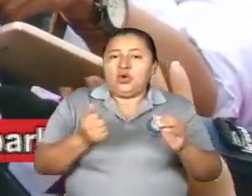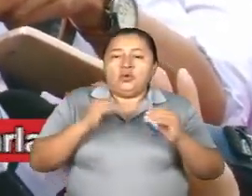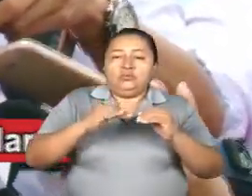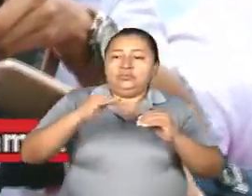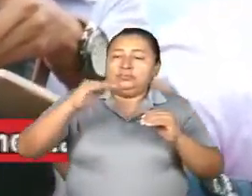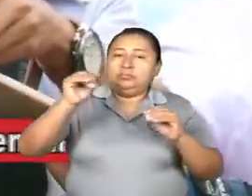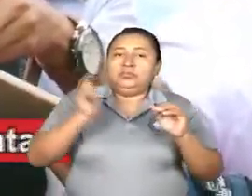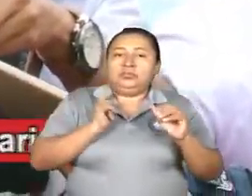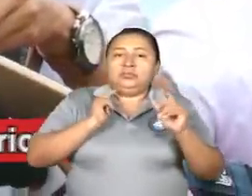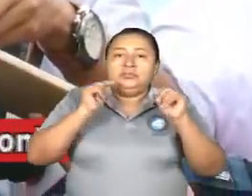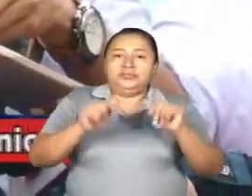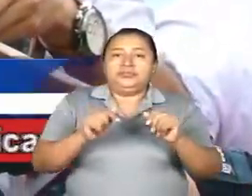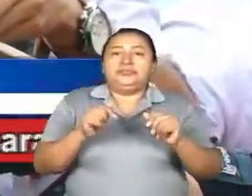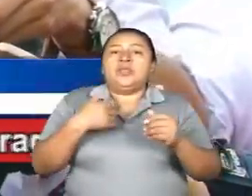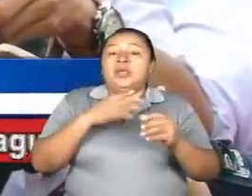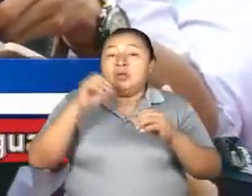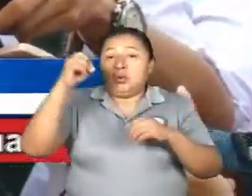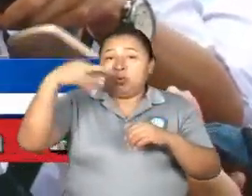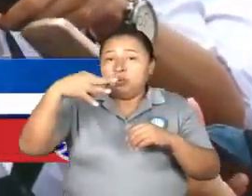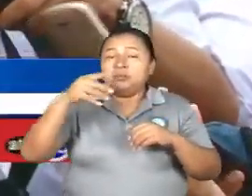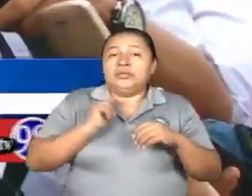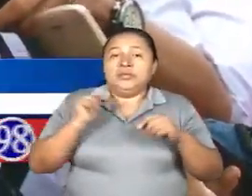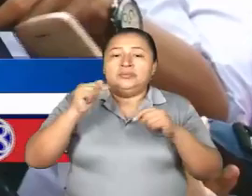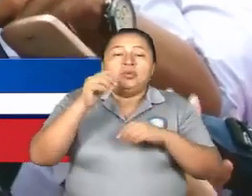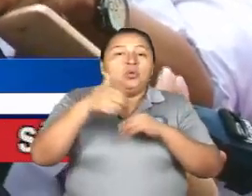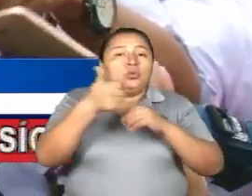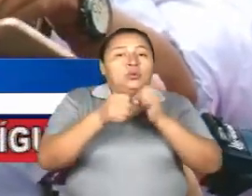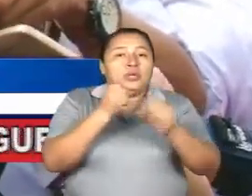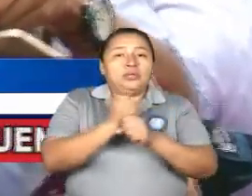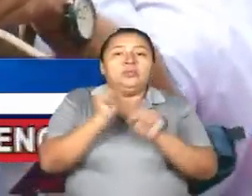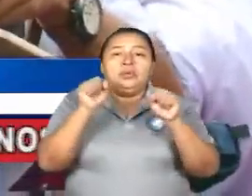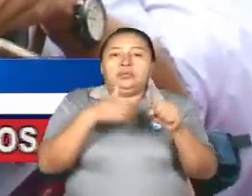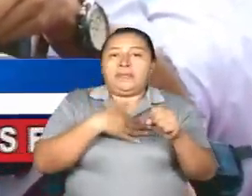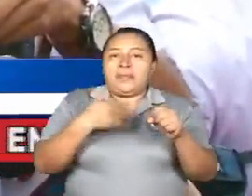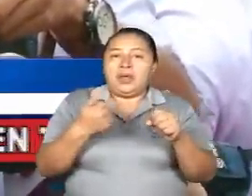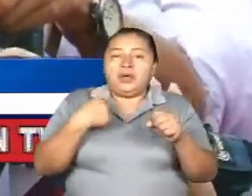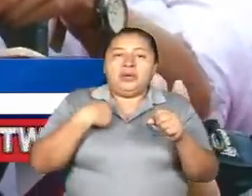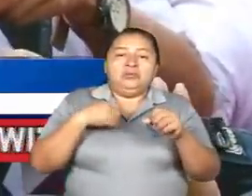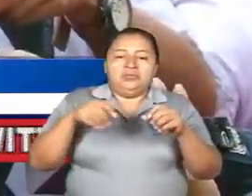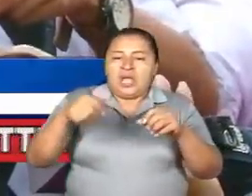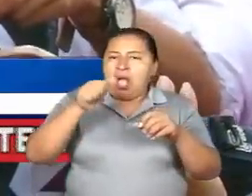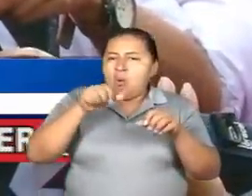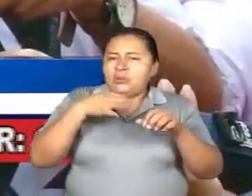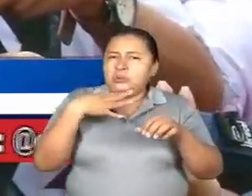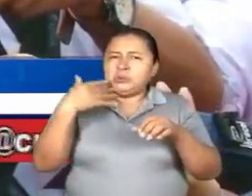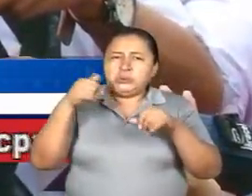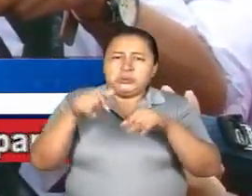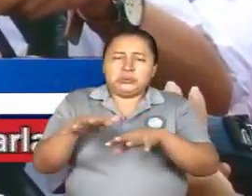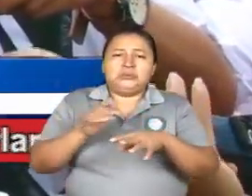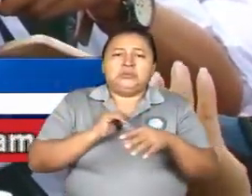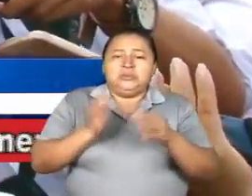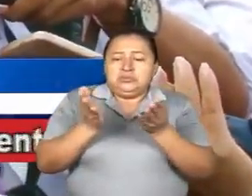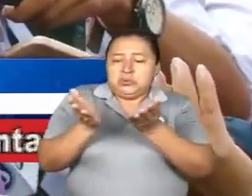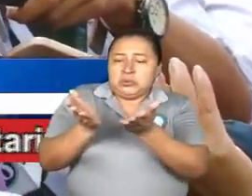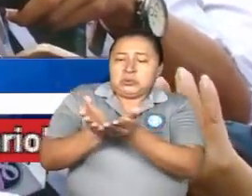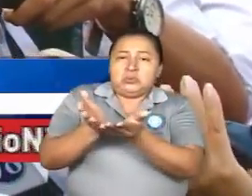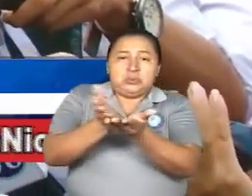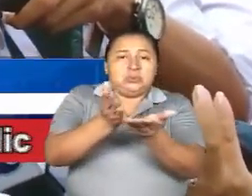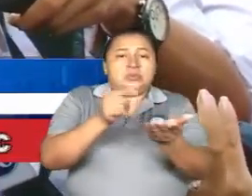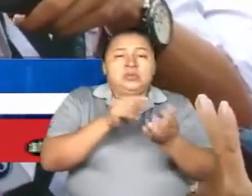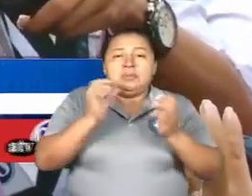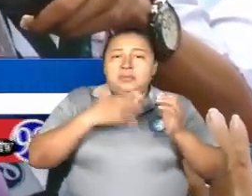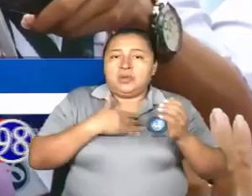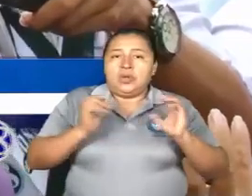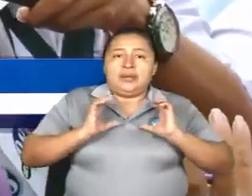terreno y luz eléctrica. El año siguiente podemos mejorar obras de drenaje, podemos hacer cunetas, podemos mejorar